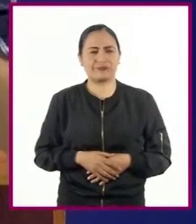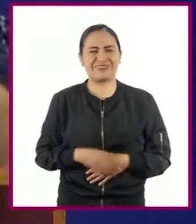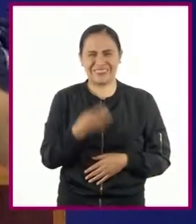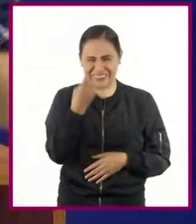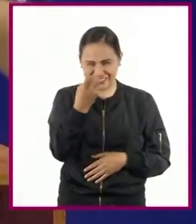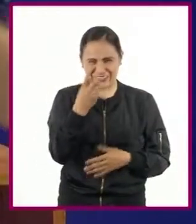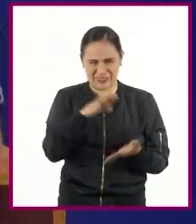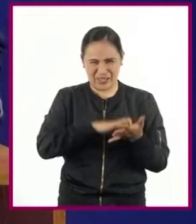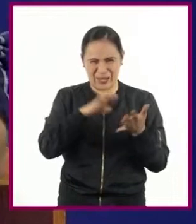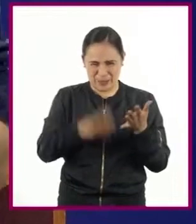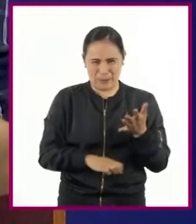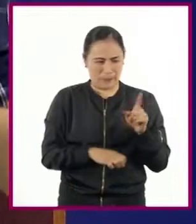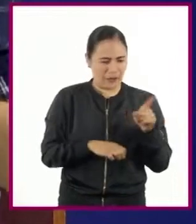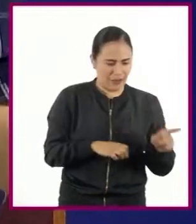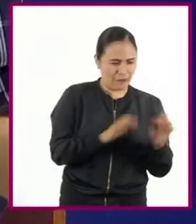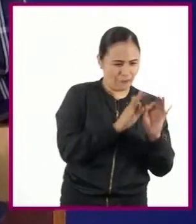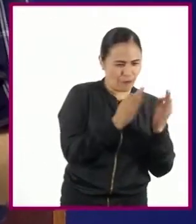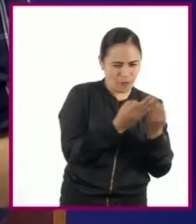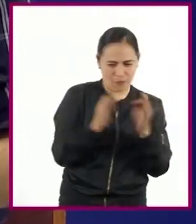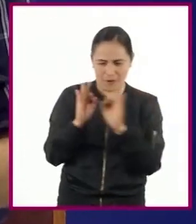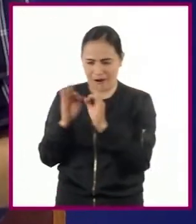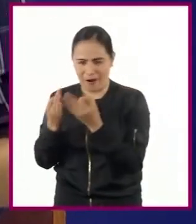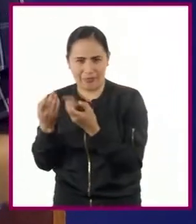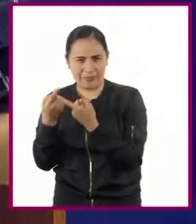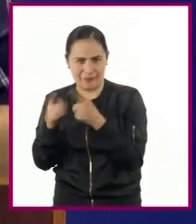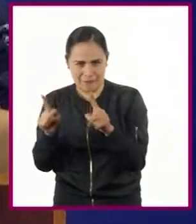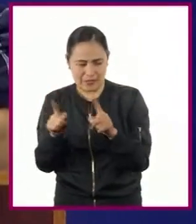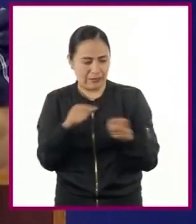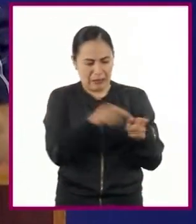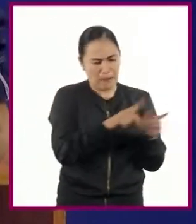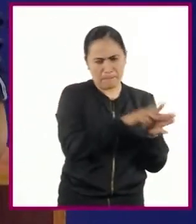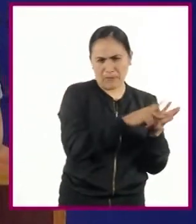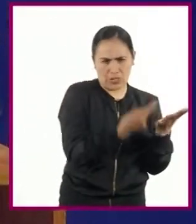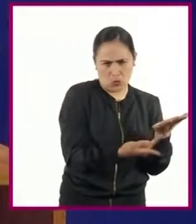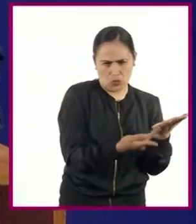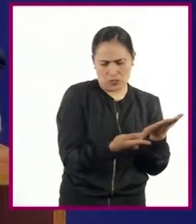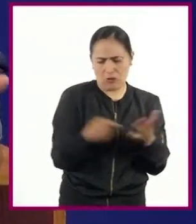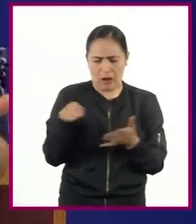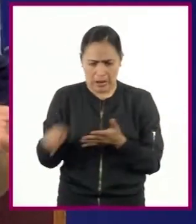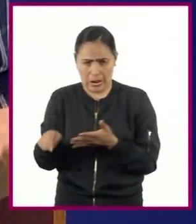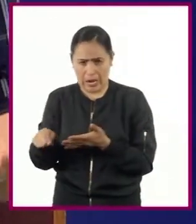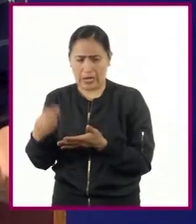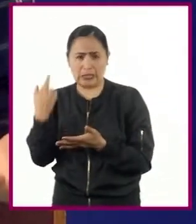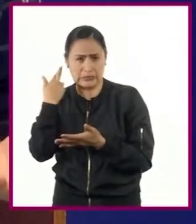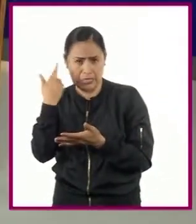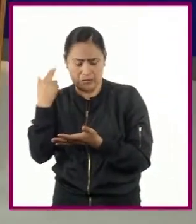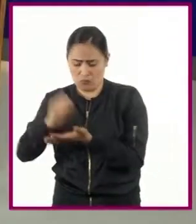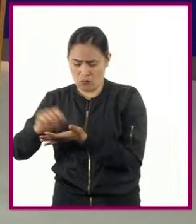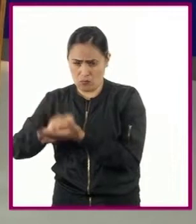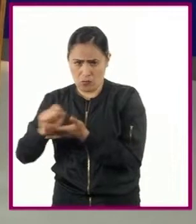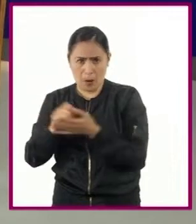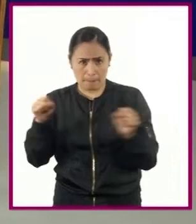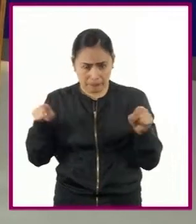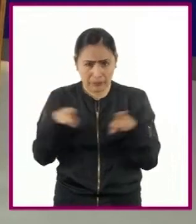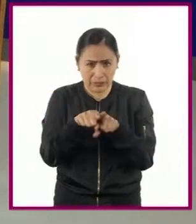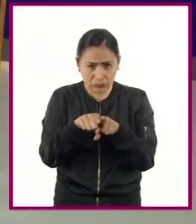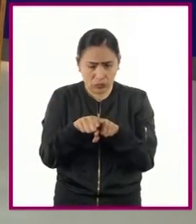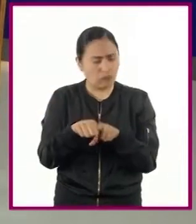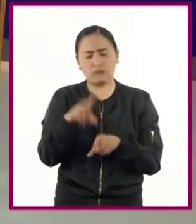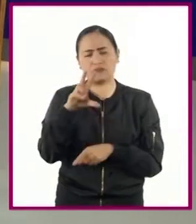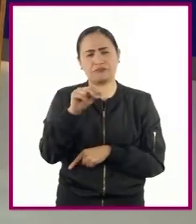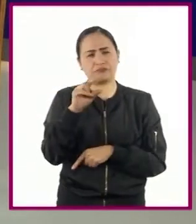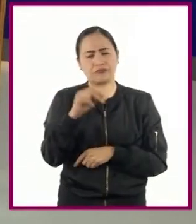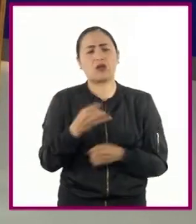ejemplos me queda muy claro que no es lo mismo escribir para un periódico que escribir para la radio. Una voz bien